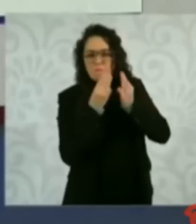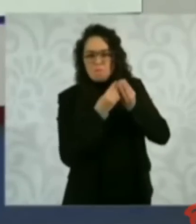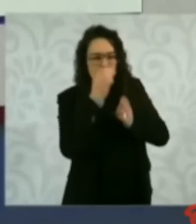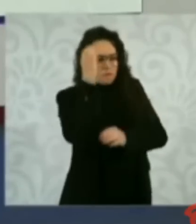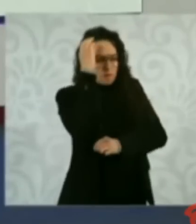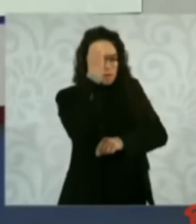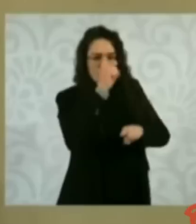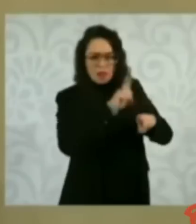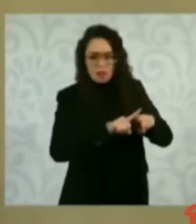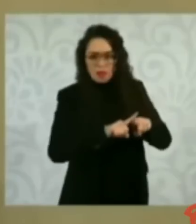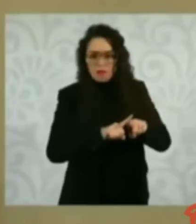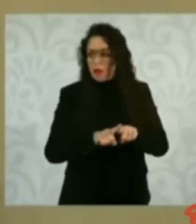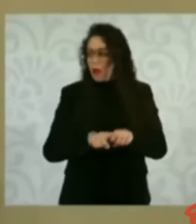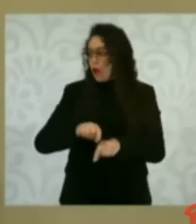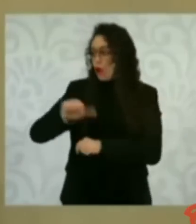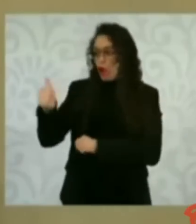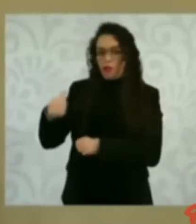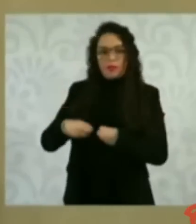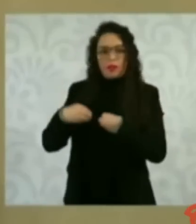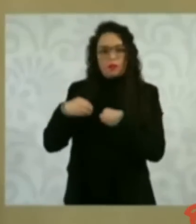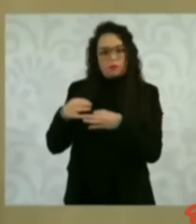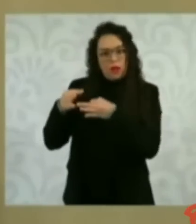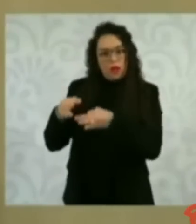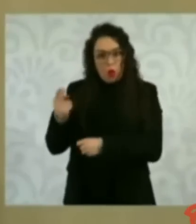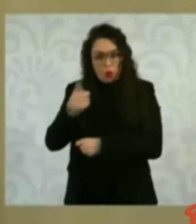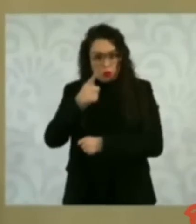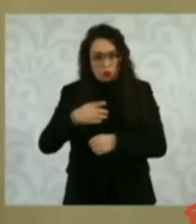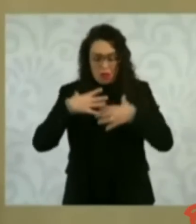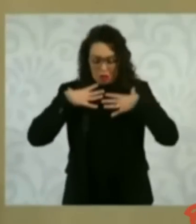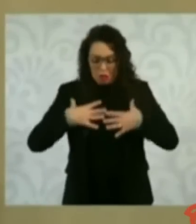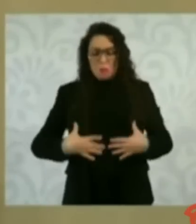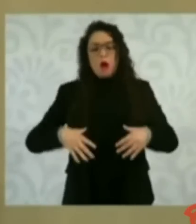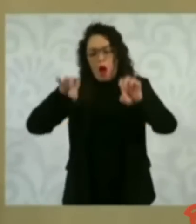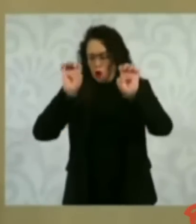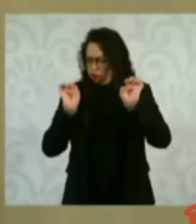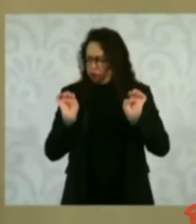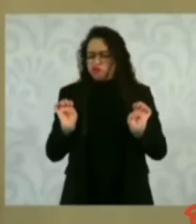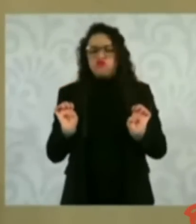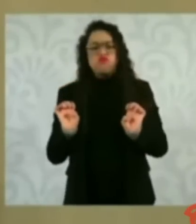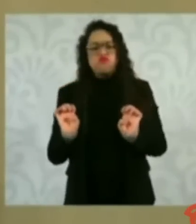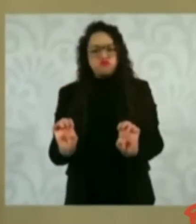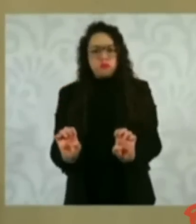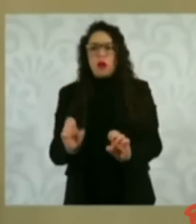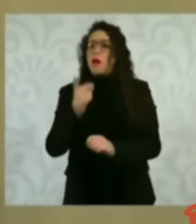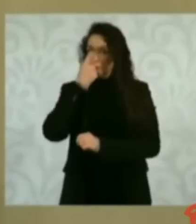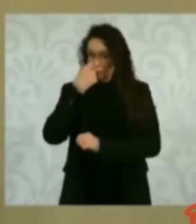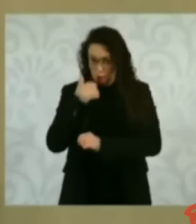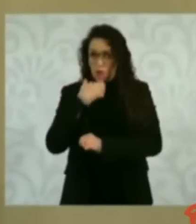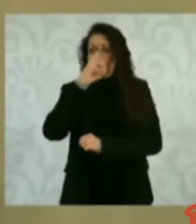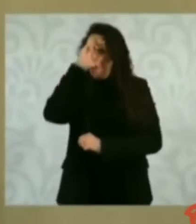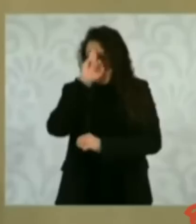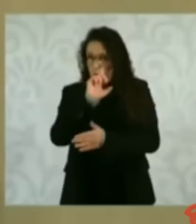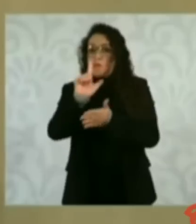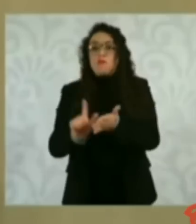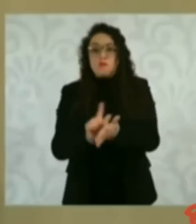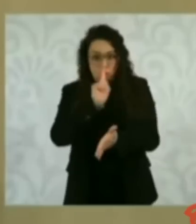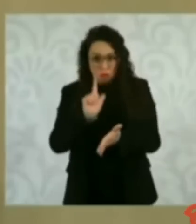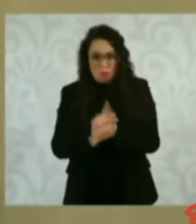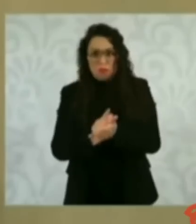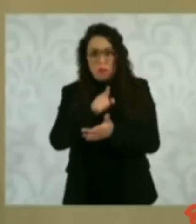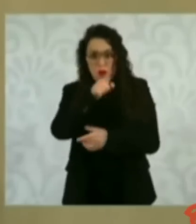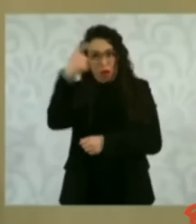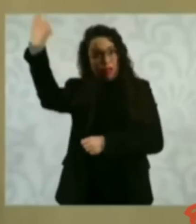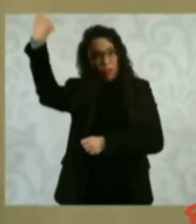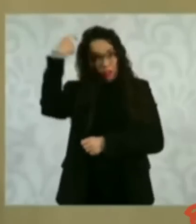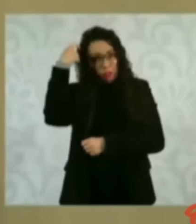Usted vestirá muy elegante, usted podrá decir que respeta la ley y seguro lo cree, pero